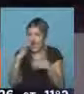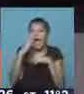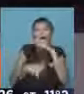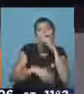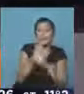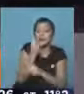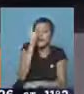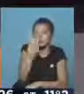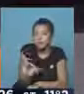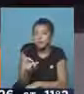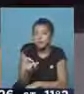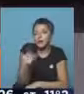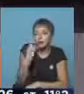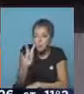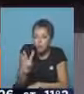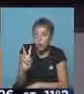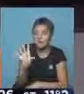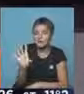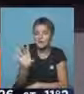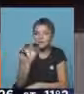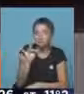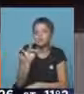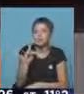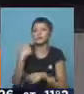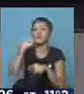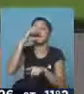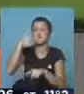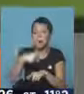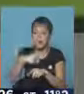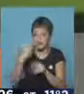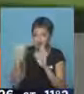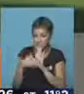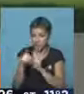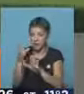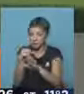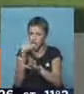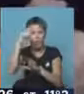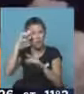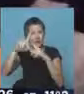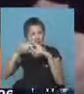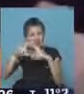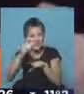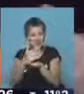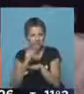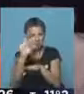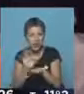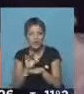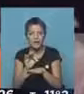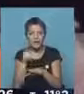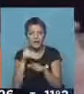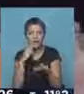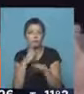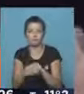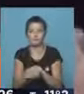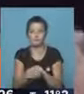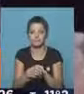hubo alguien que sacó del spam, de la carpeta de correo basura, un Excel infectado, y ahí lograron entrar en RCA. Quiero decir, si entraron en RCA,